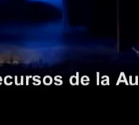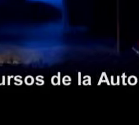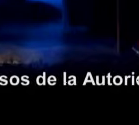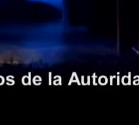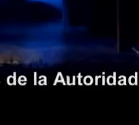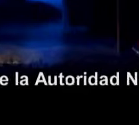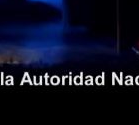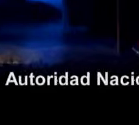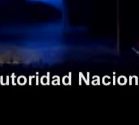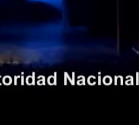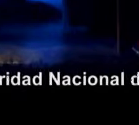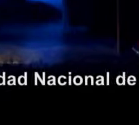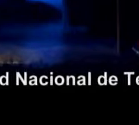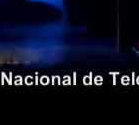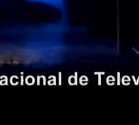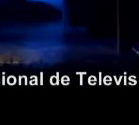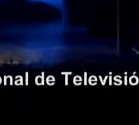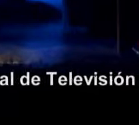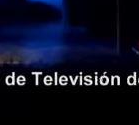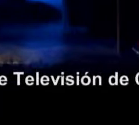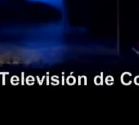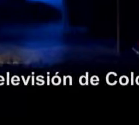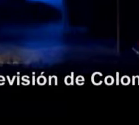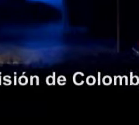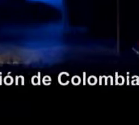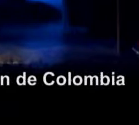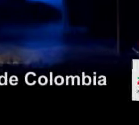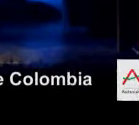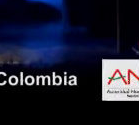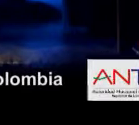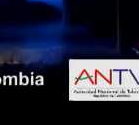15 grupos concursando ya.